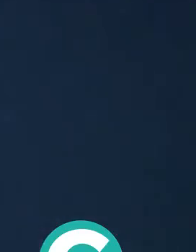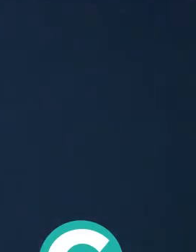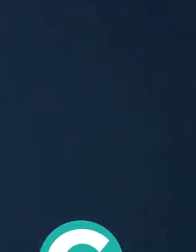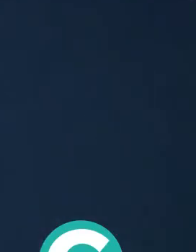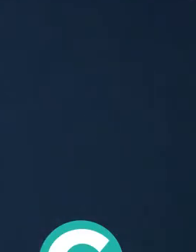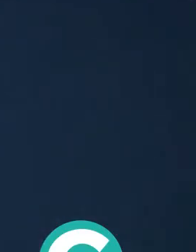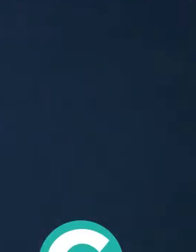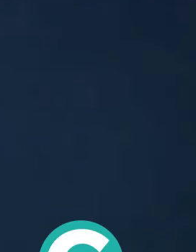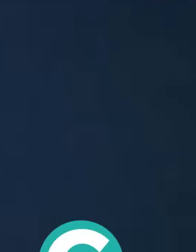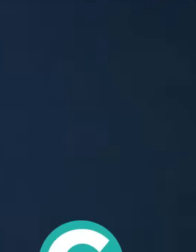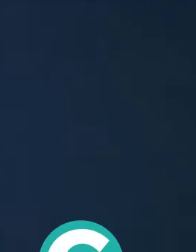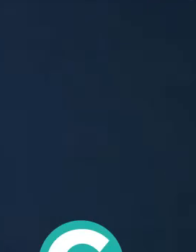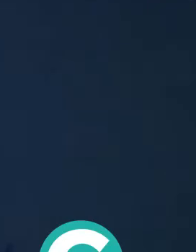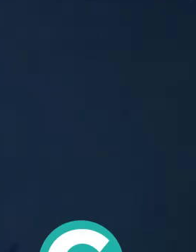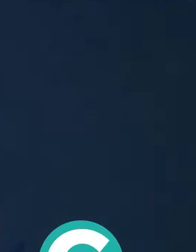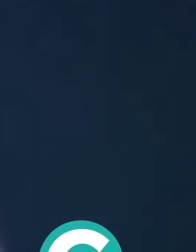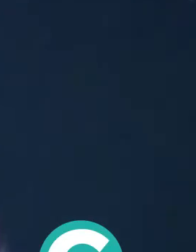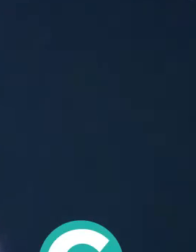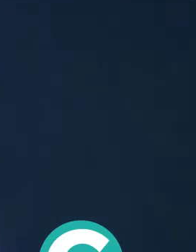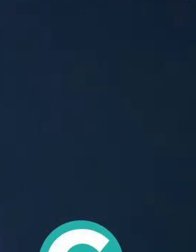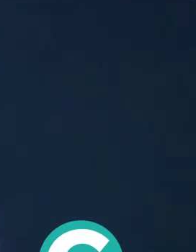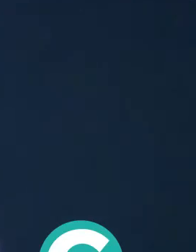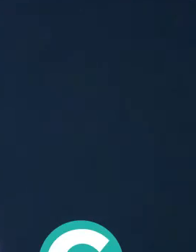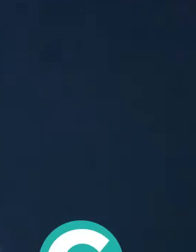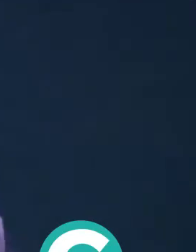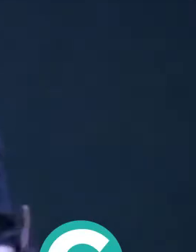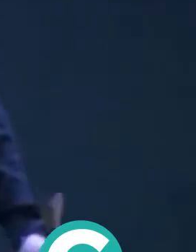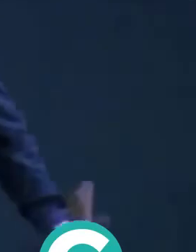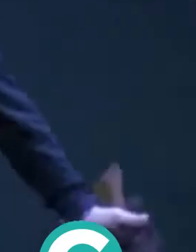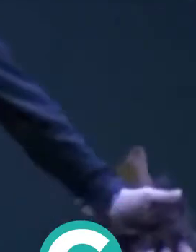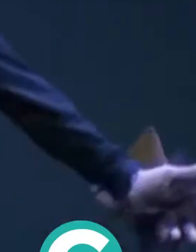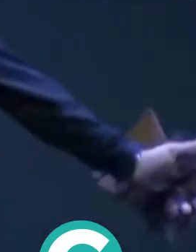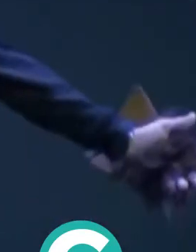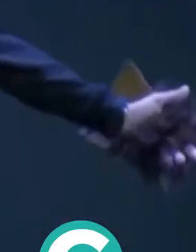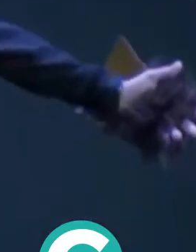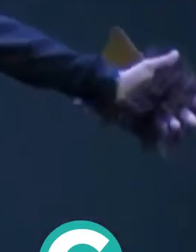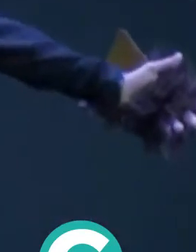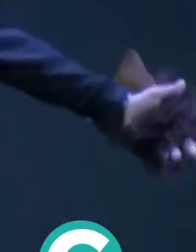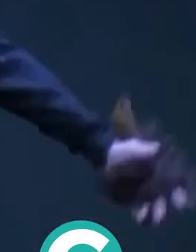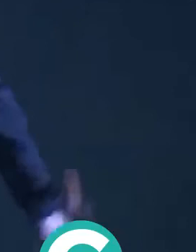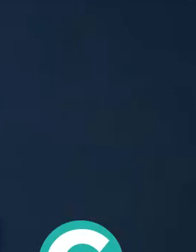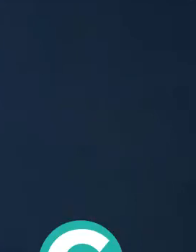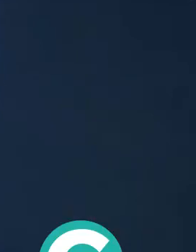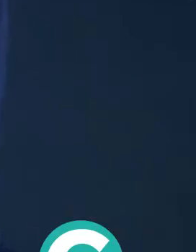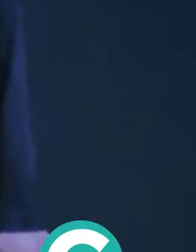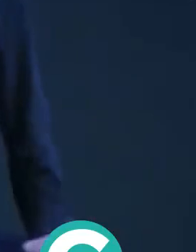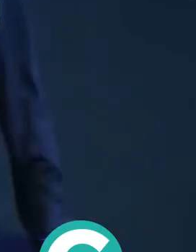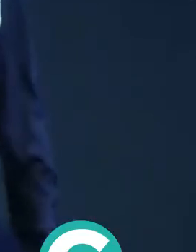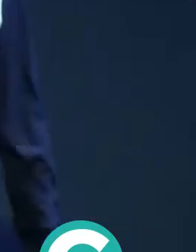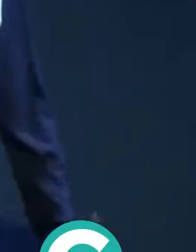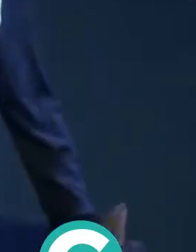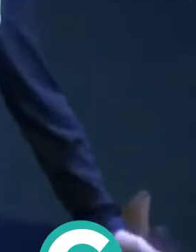De la serranía, ella es la más bella, la más atractiva de todo Grazalema. La